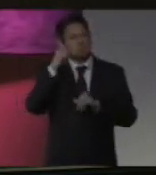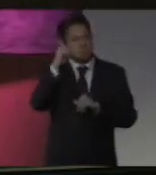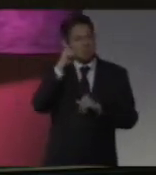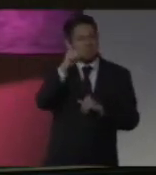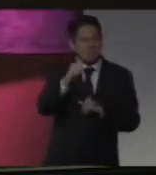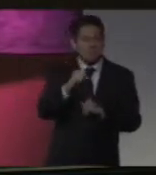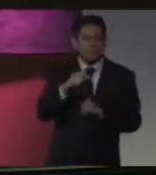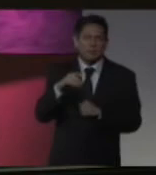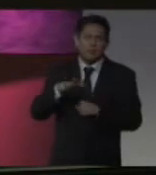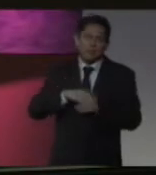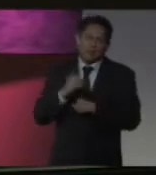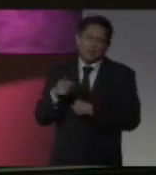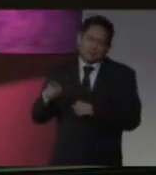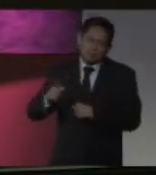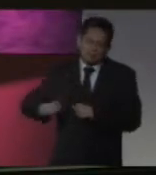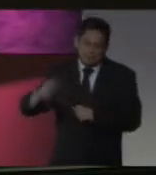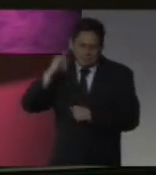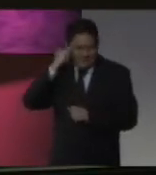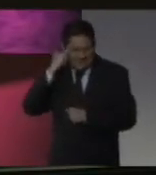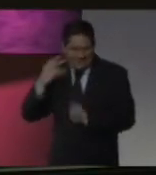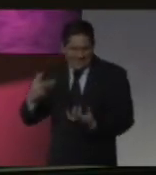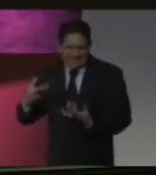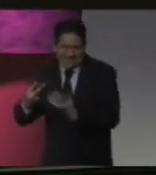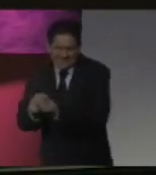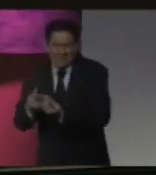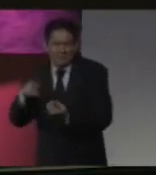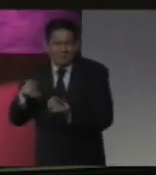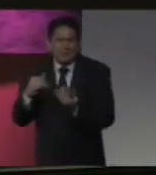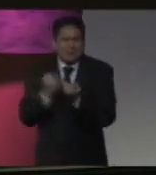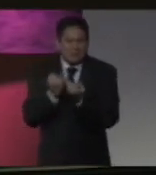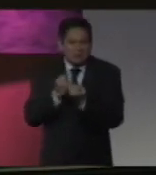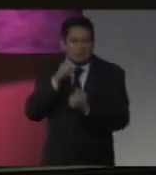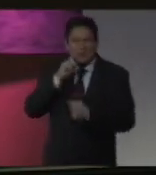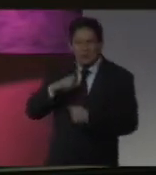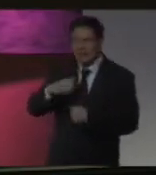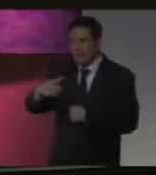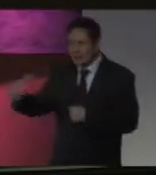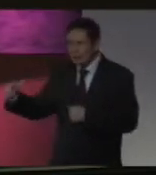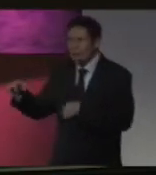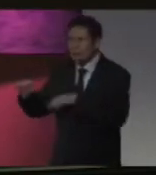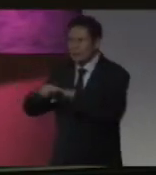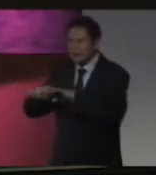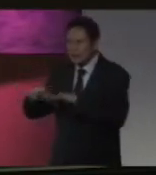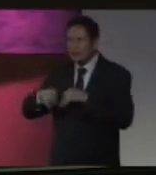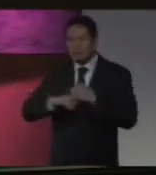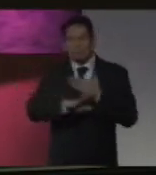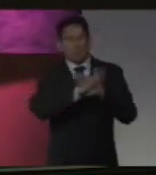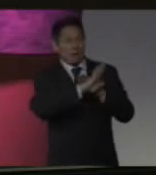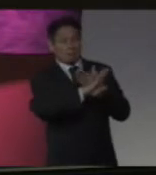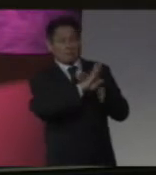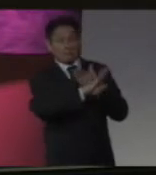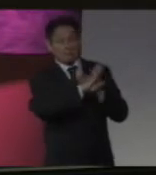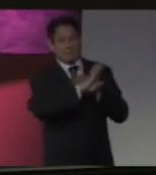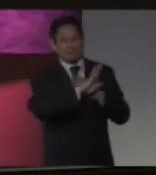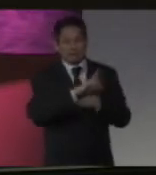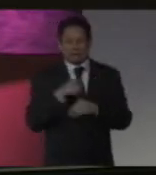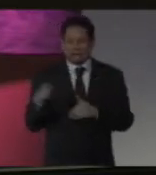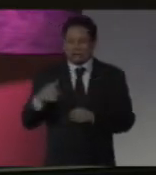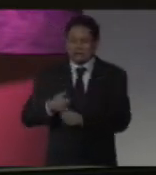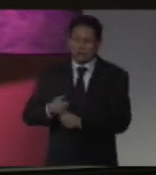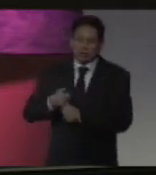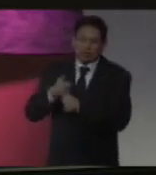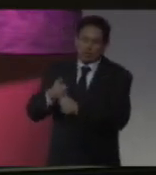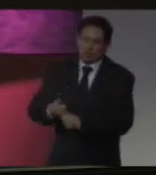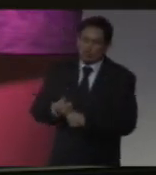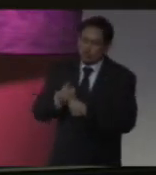Ello por solidaridad con sus pueblos, pero porque también las mujeres en el campo son las que absorben con mayor intensidad el choque de esta globalización económica sobre